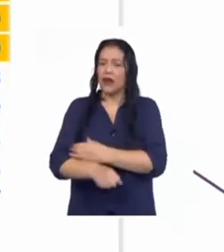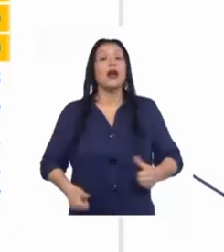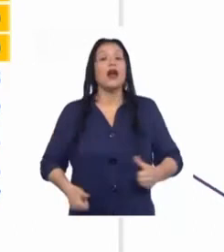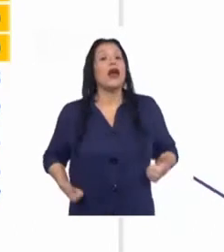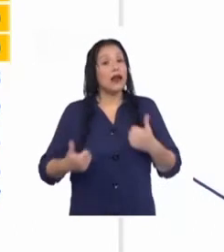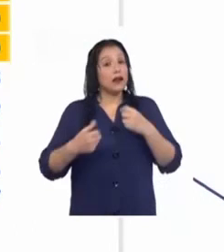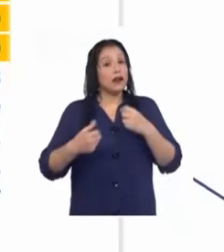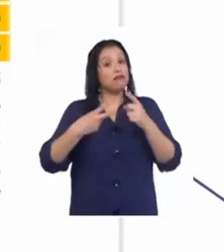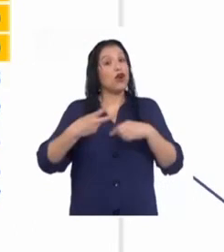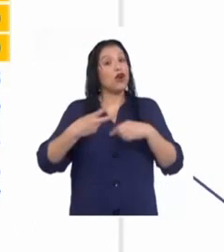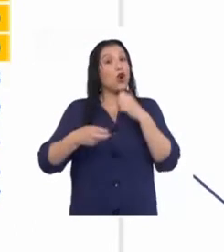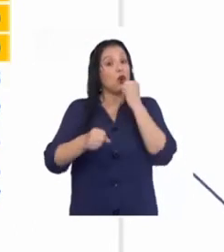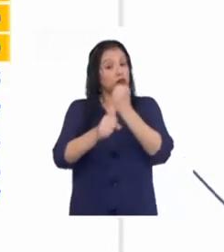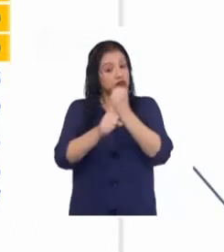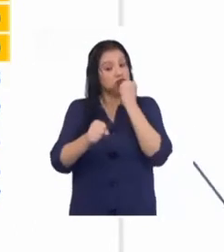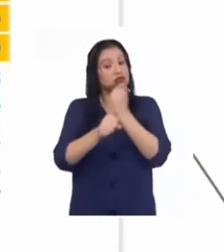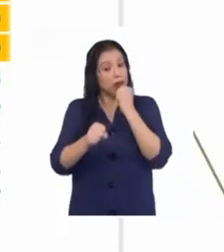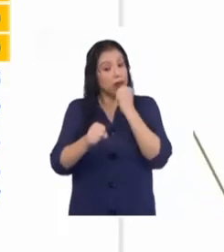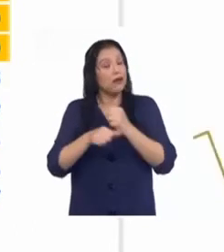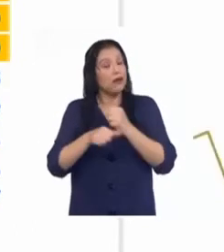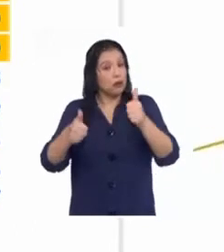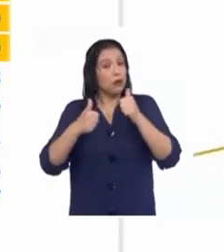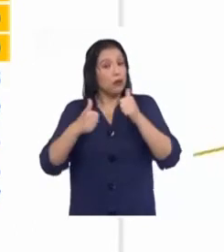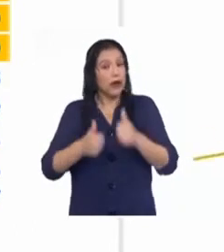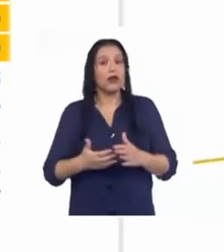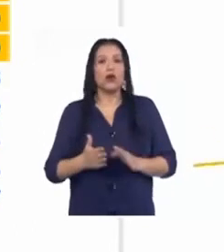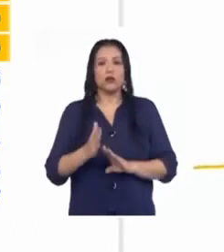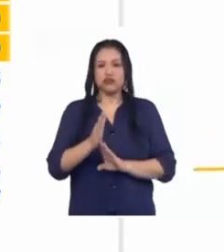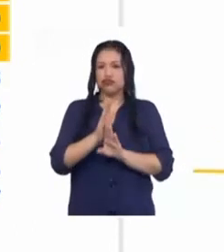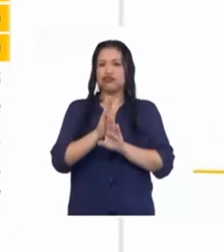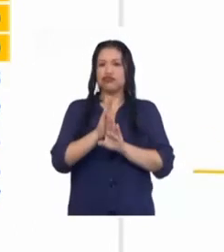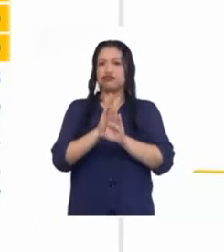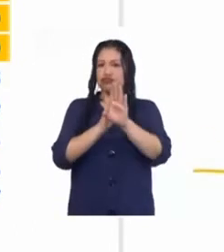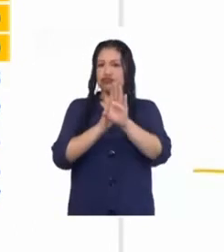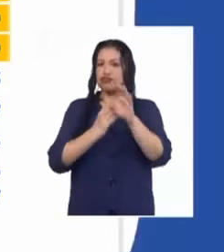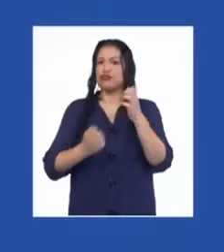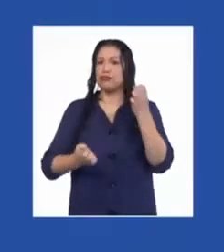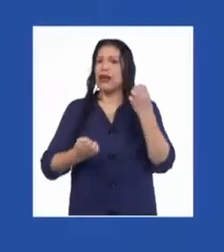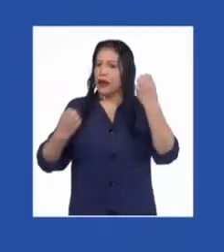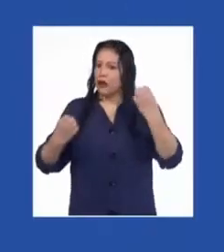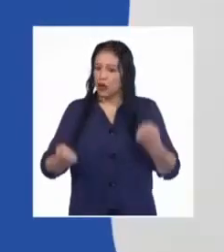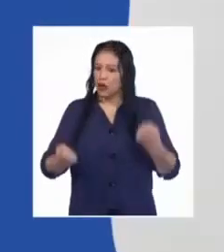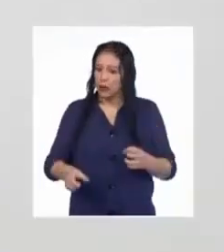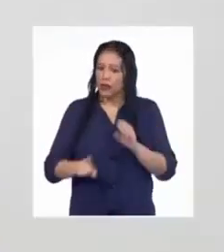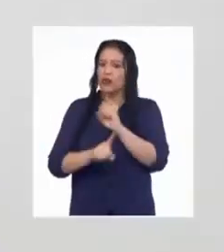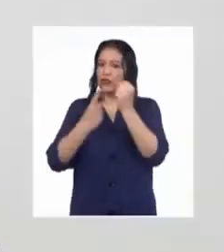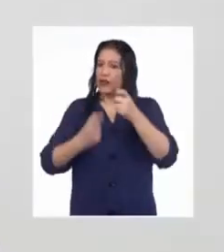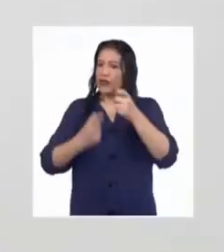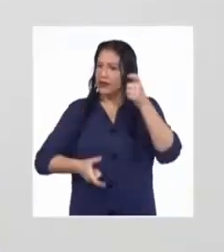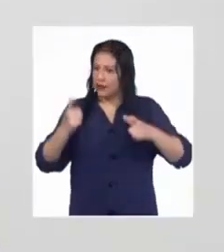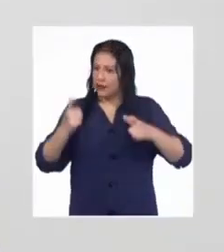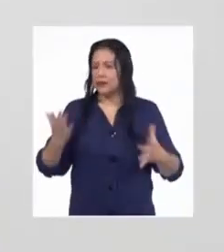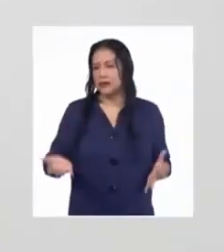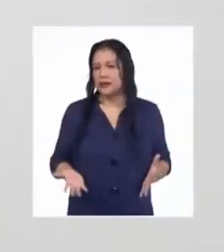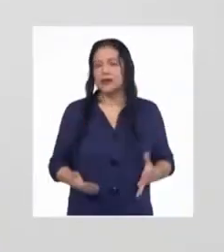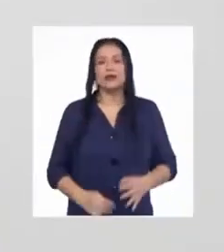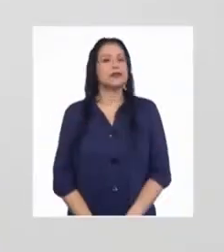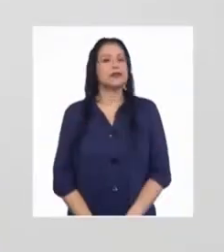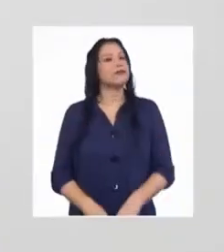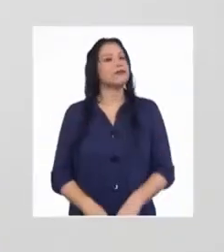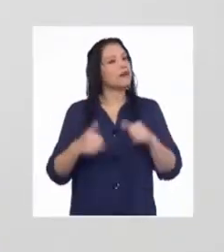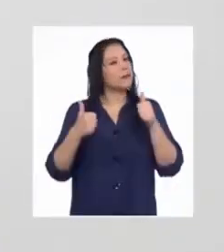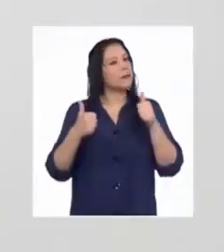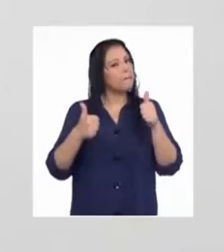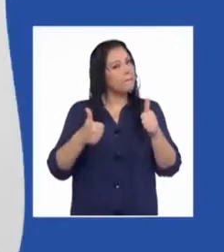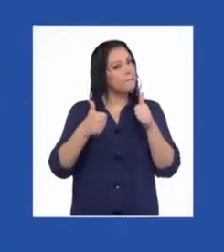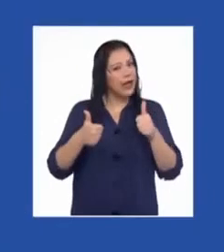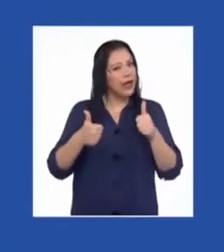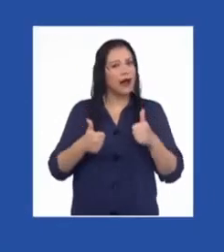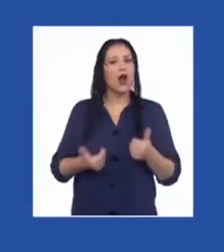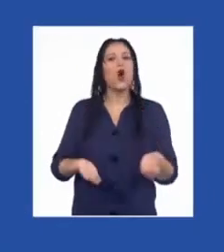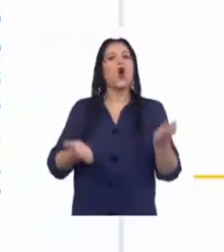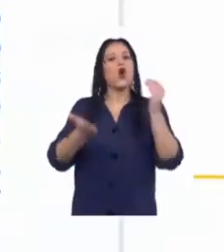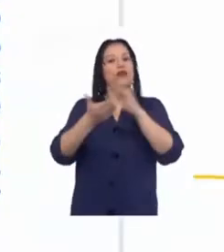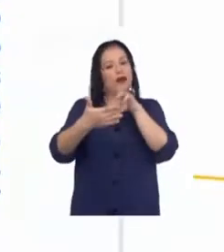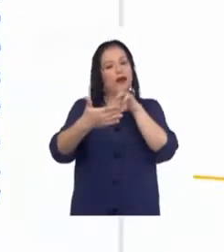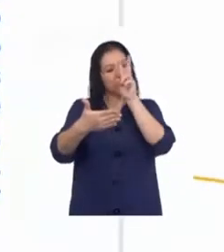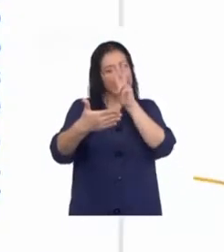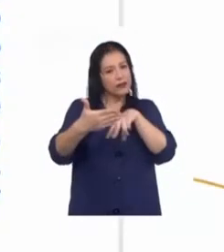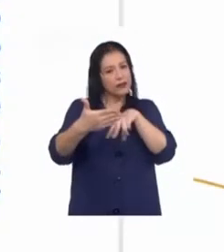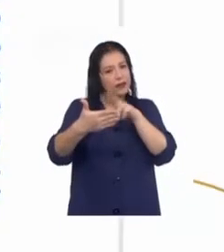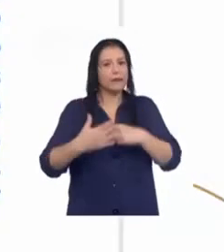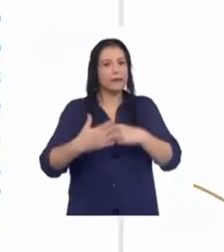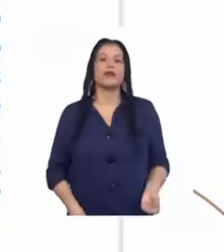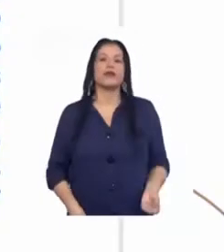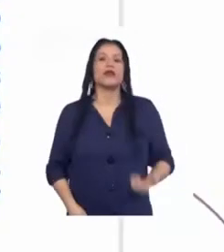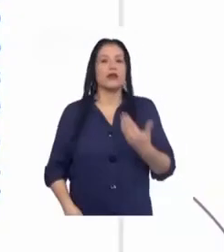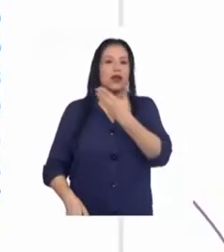y condiciones de progreso y desarrollo económicos y sociales. Bien, te invito a que leamos nuevamente. Los